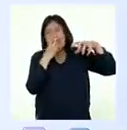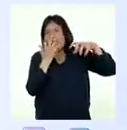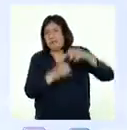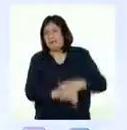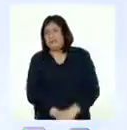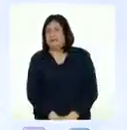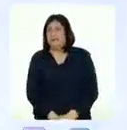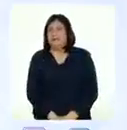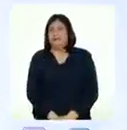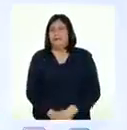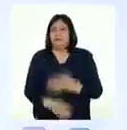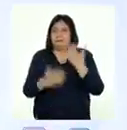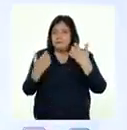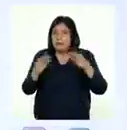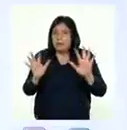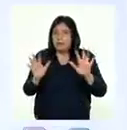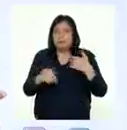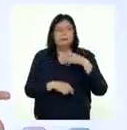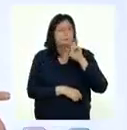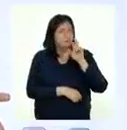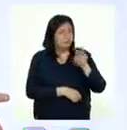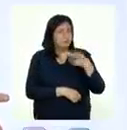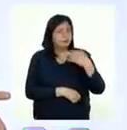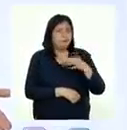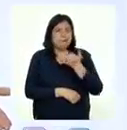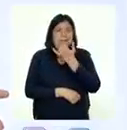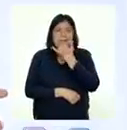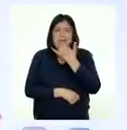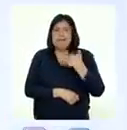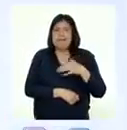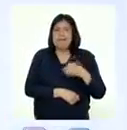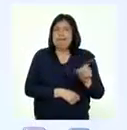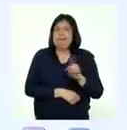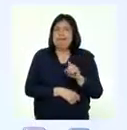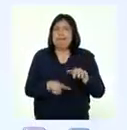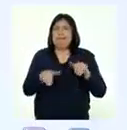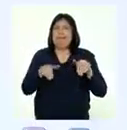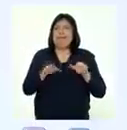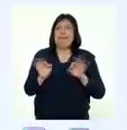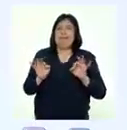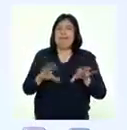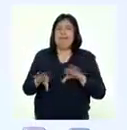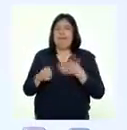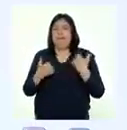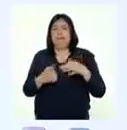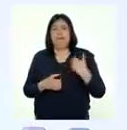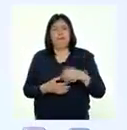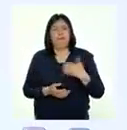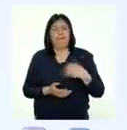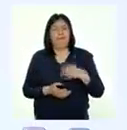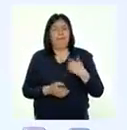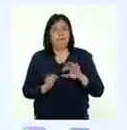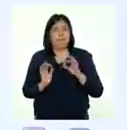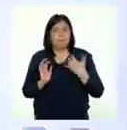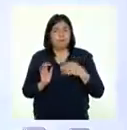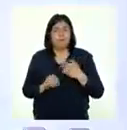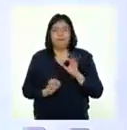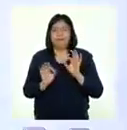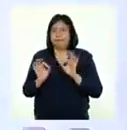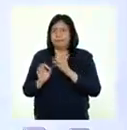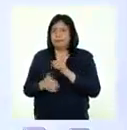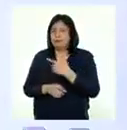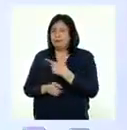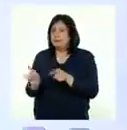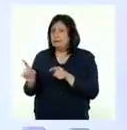global. Como ya hemos visto, las consecuencias de no hacer nada ahora son muy alarmantes.